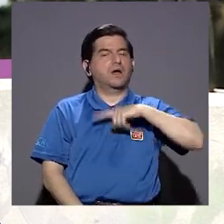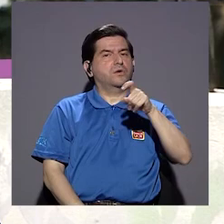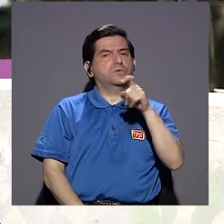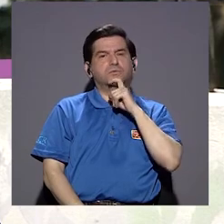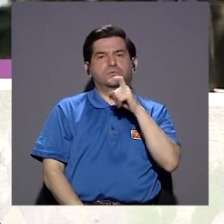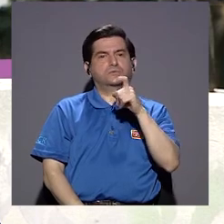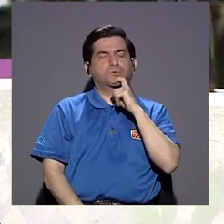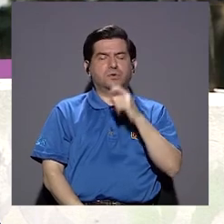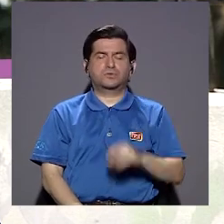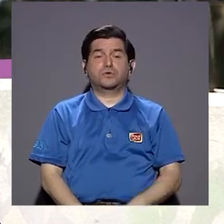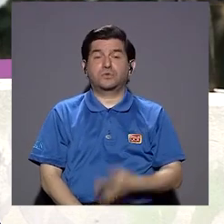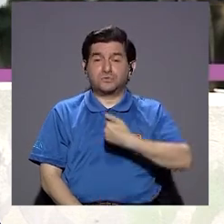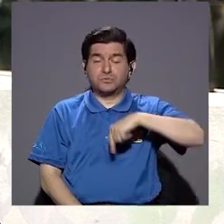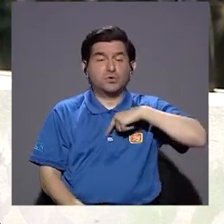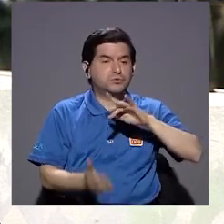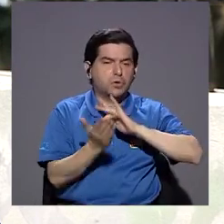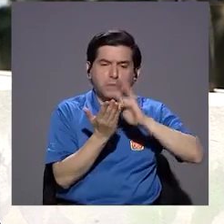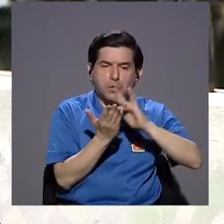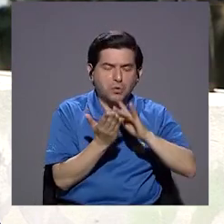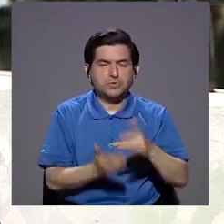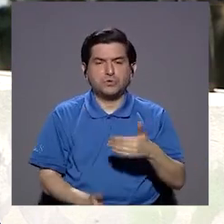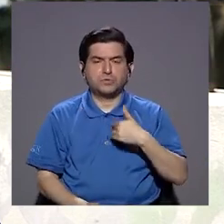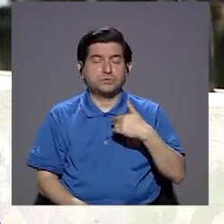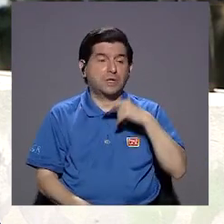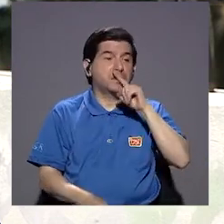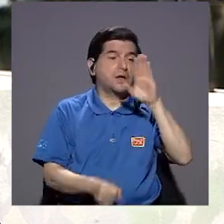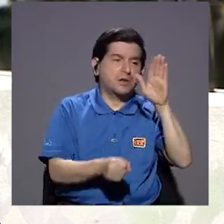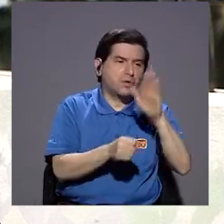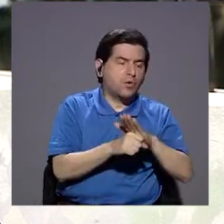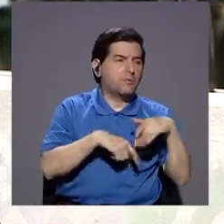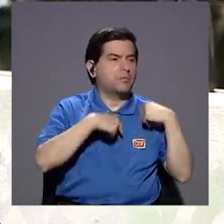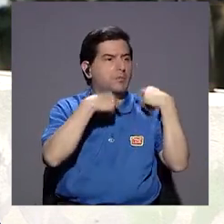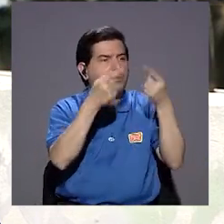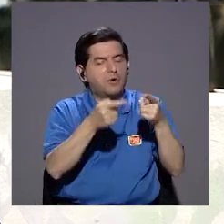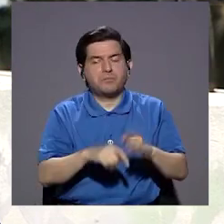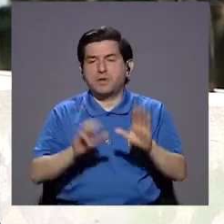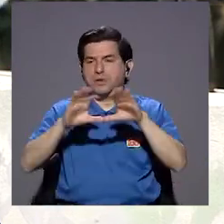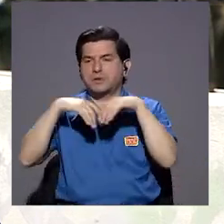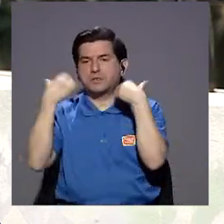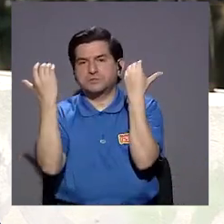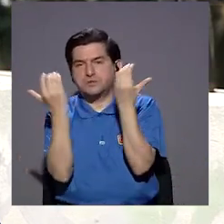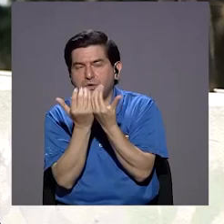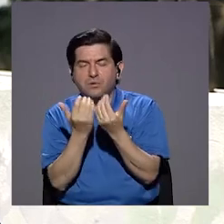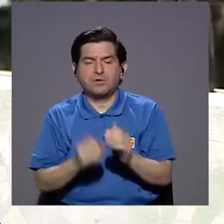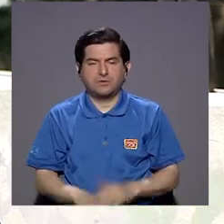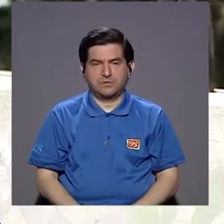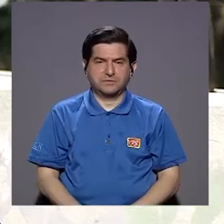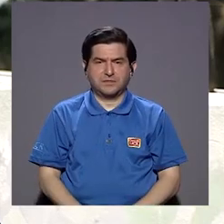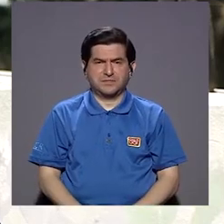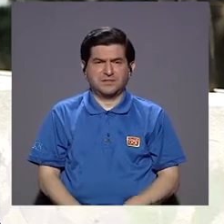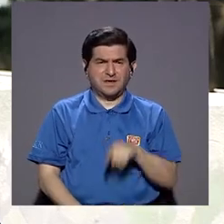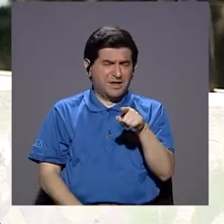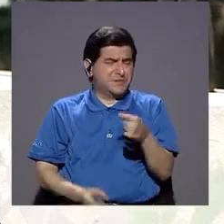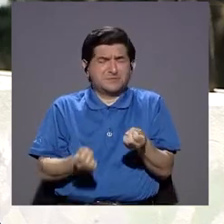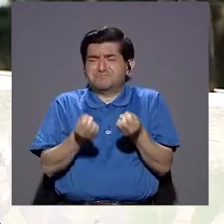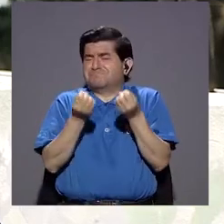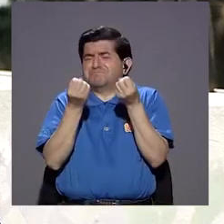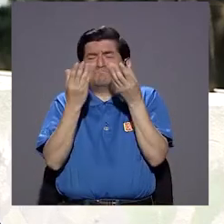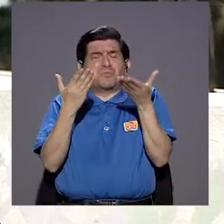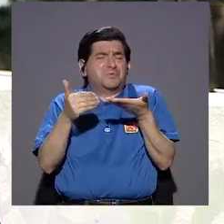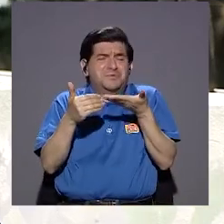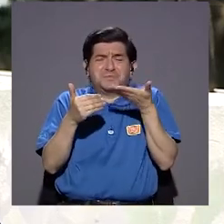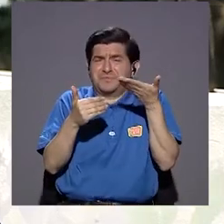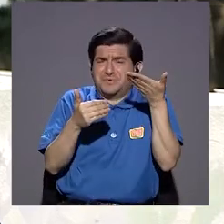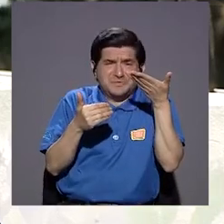montón. Nosotros que estamos que si con el celular, que esto, que tenemos un compromiso acá, las clases del otro, ¿verdad? Es